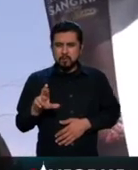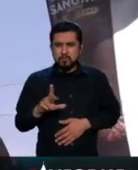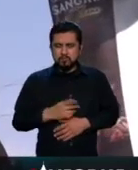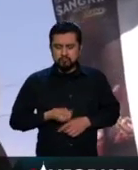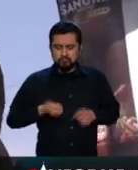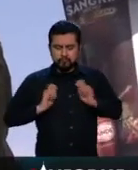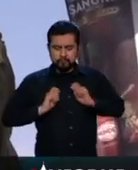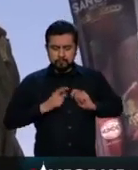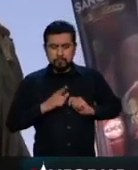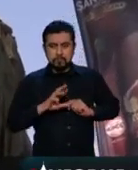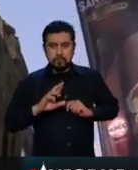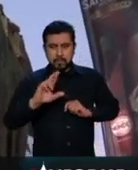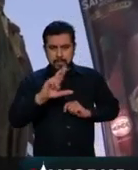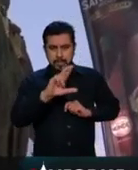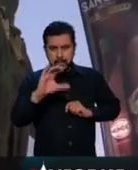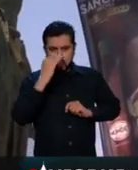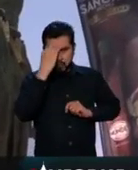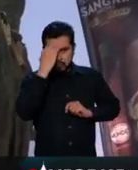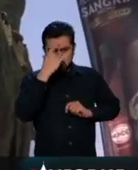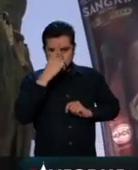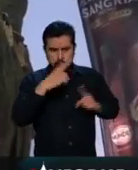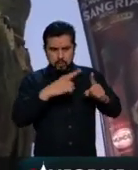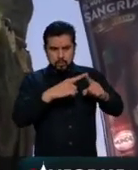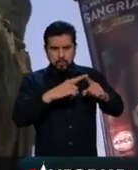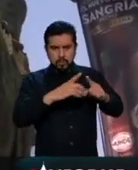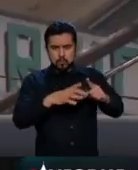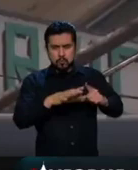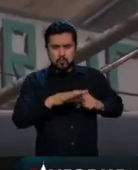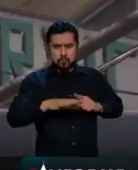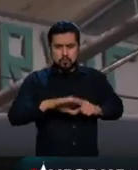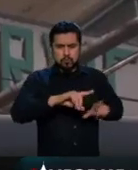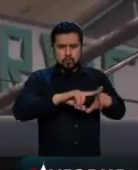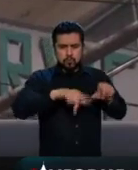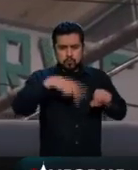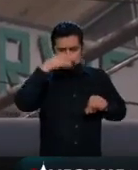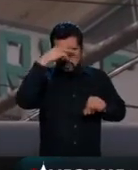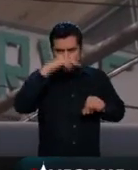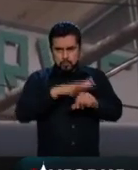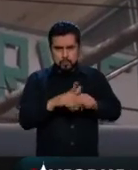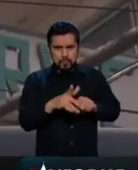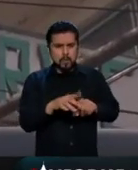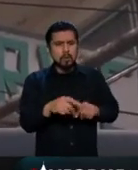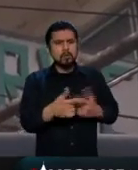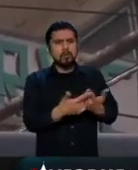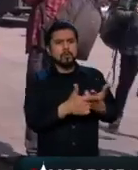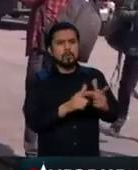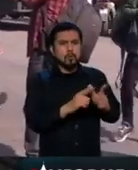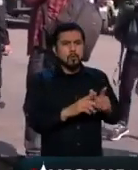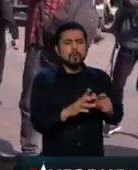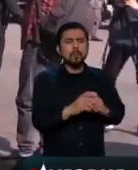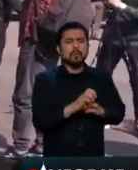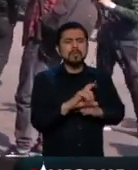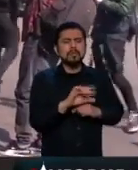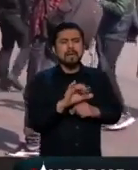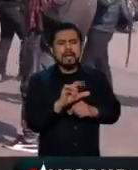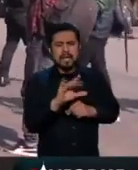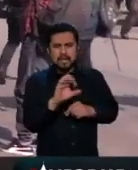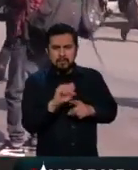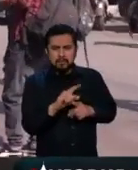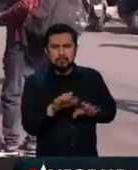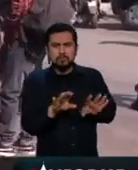la reconfiguración religiosa de México, es decir, el ascenso de los grupos evangélicos, incluso hay